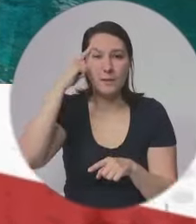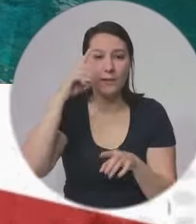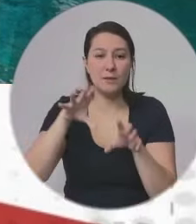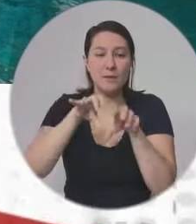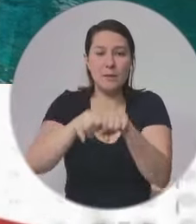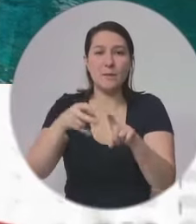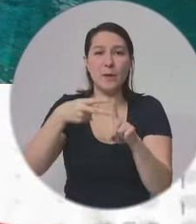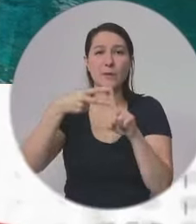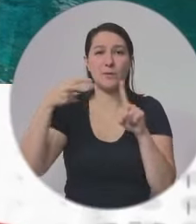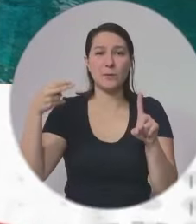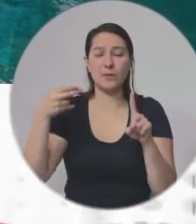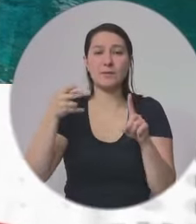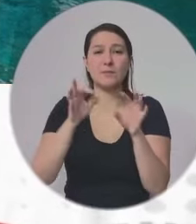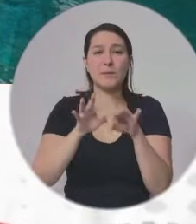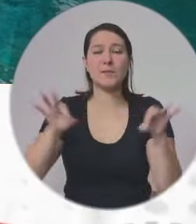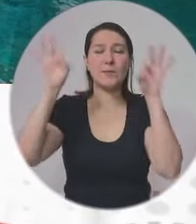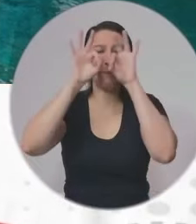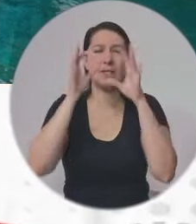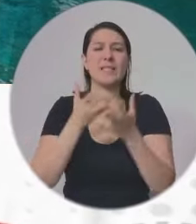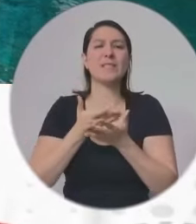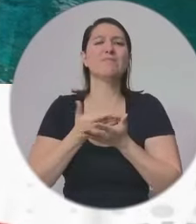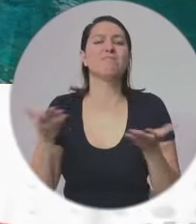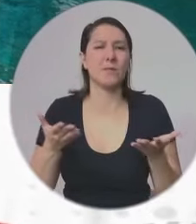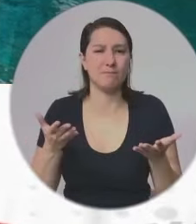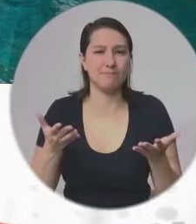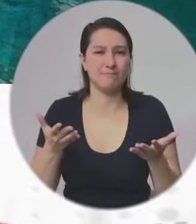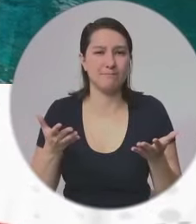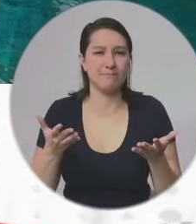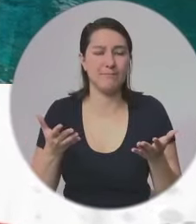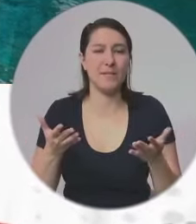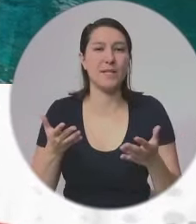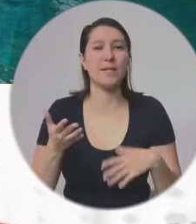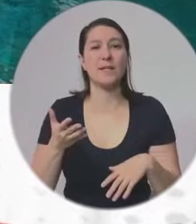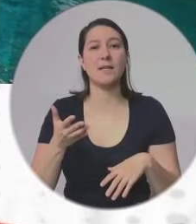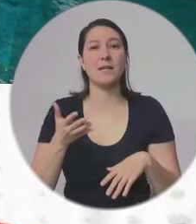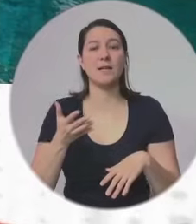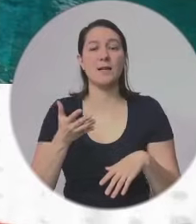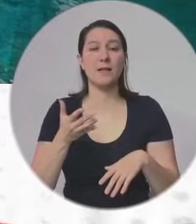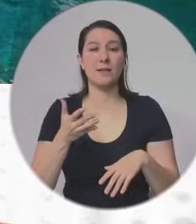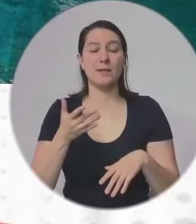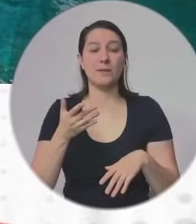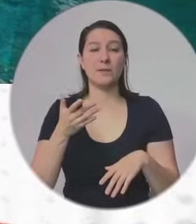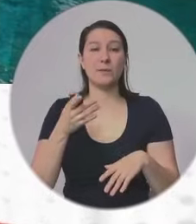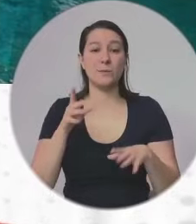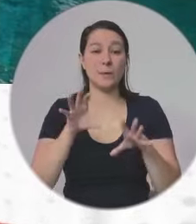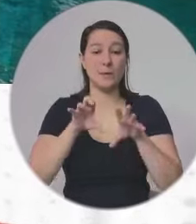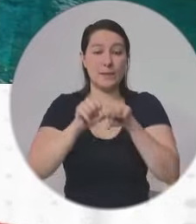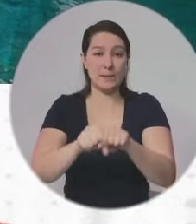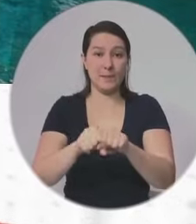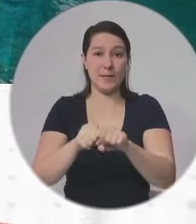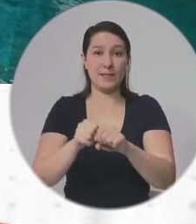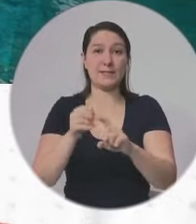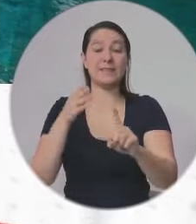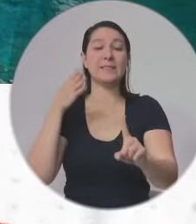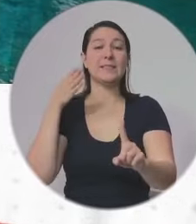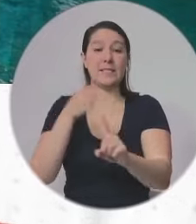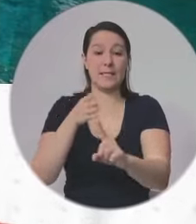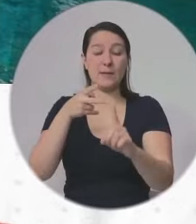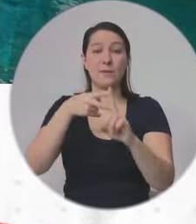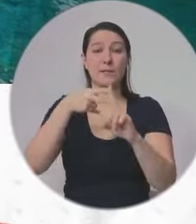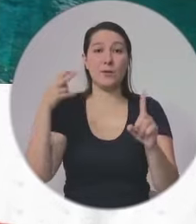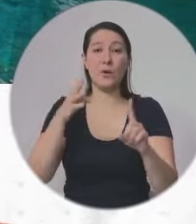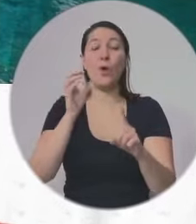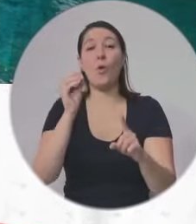es importante que tengan en cuenta primero si lo van a reservar directamente por el hotel o si lo van a reservar por alguna otra